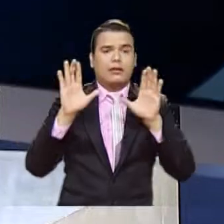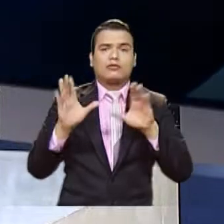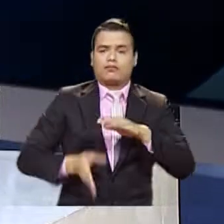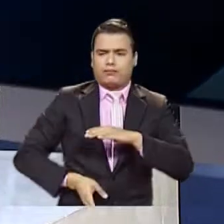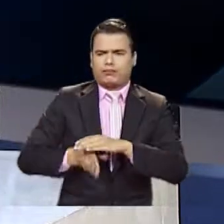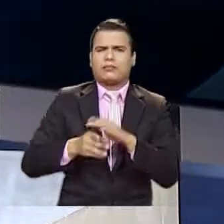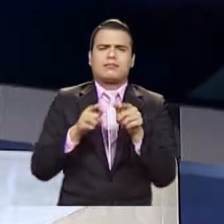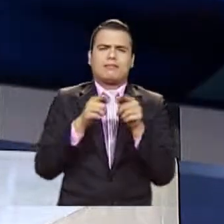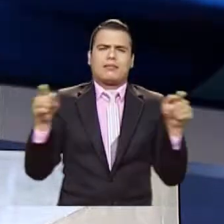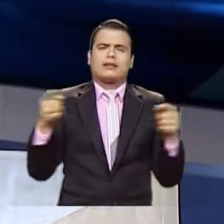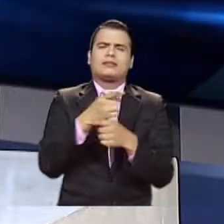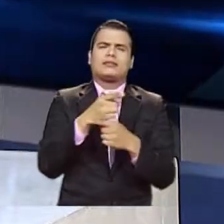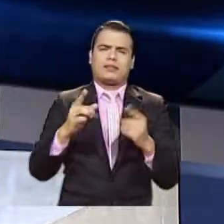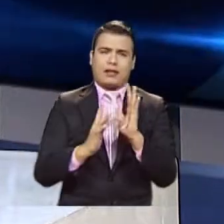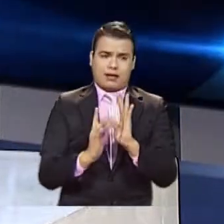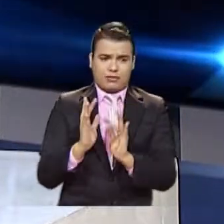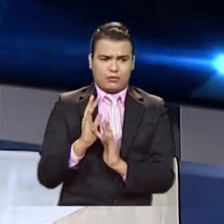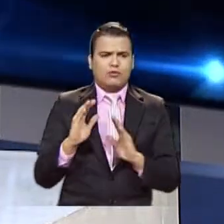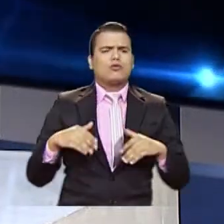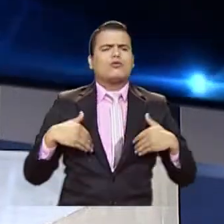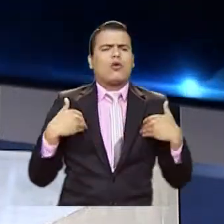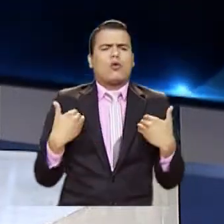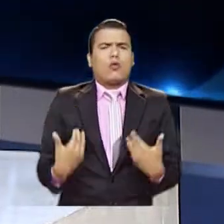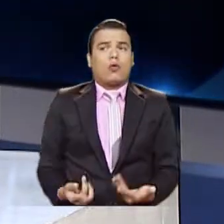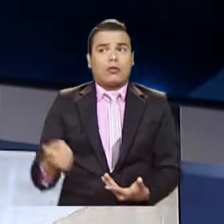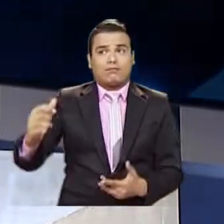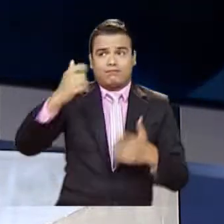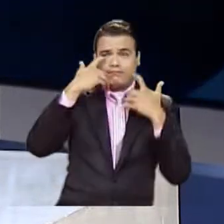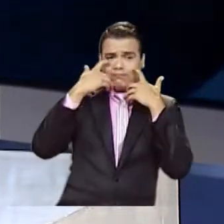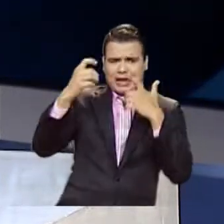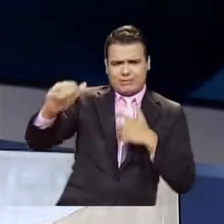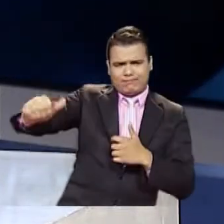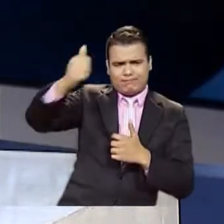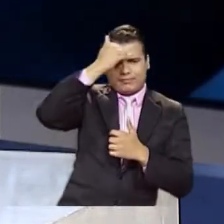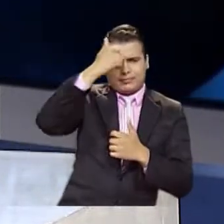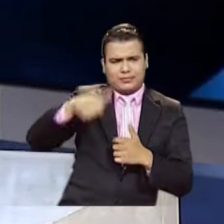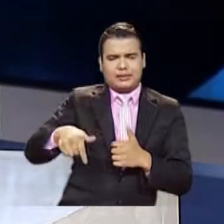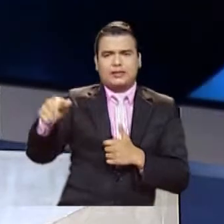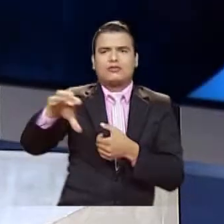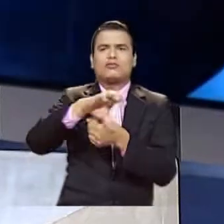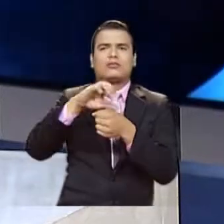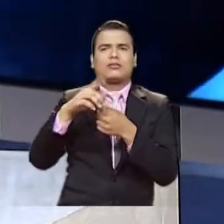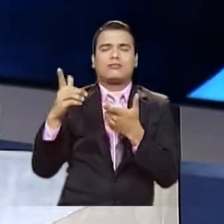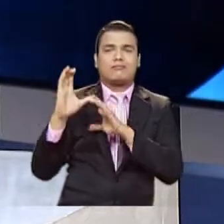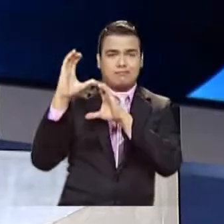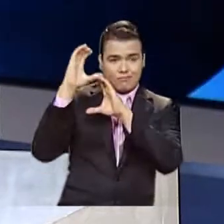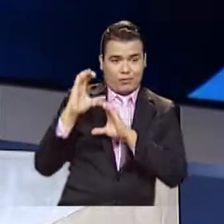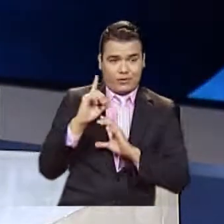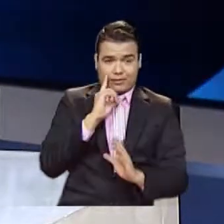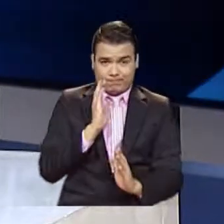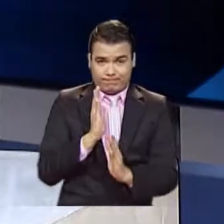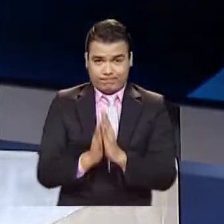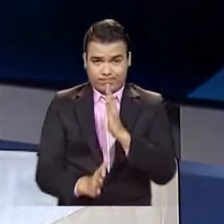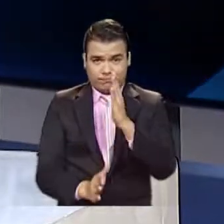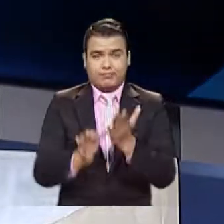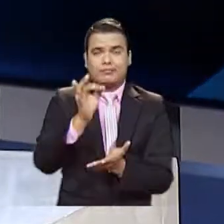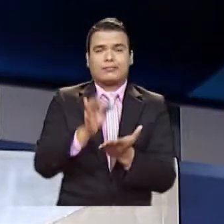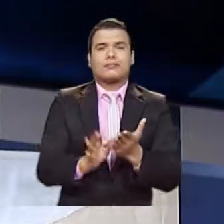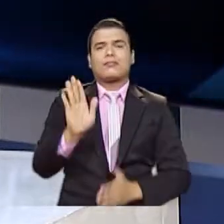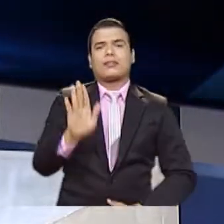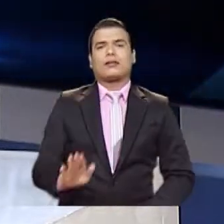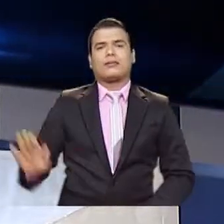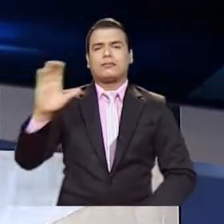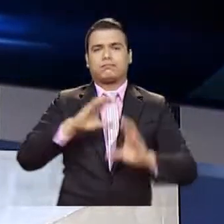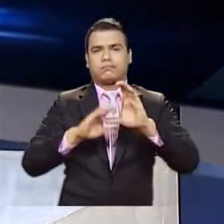La Semana Santa y cómo se está preparando uno de los mayores epicentros de Colombia, Popayán. Desde la capital del Cauca está